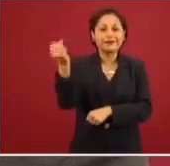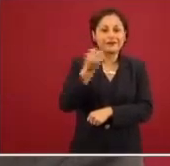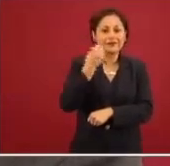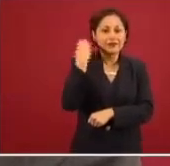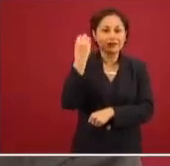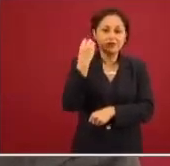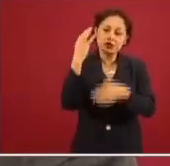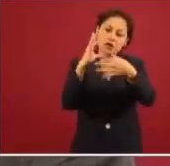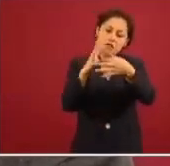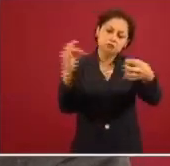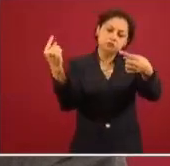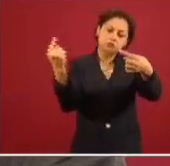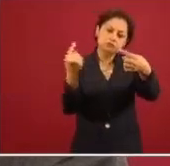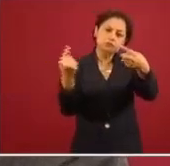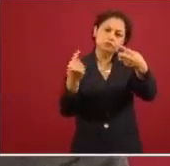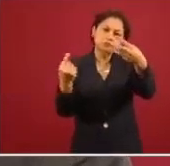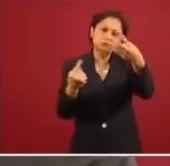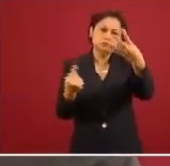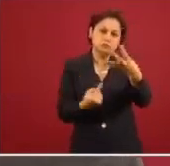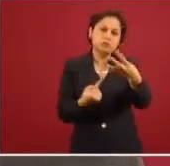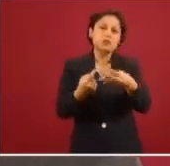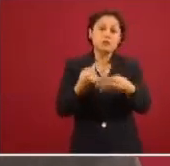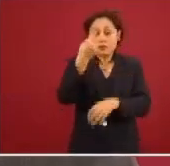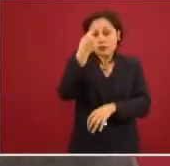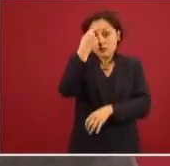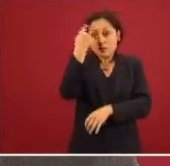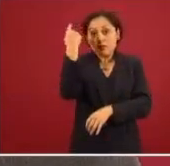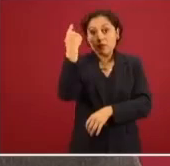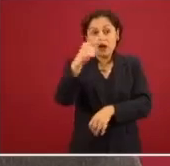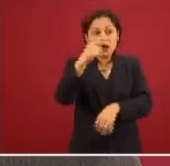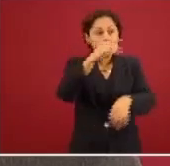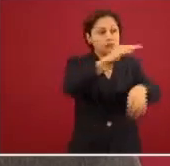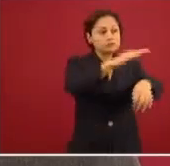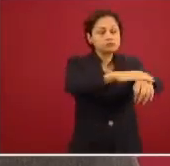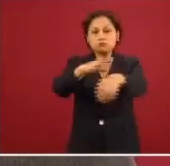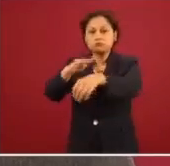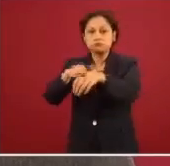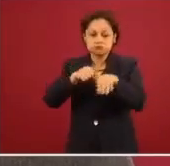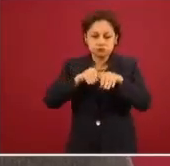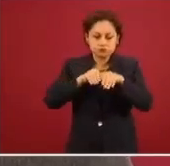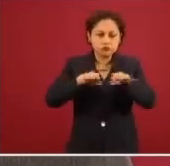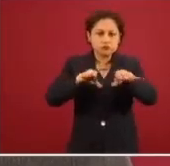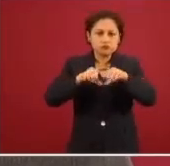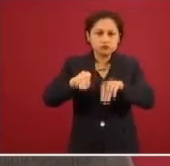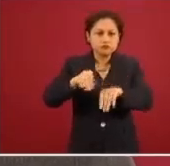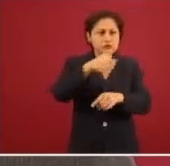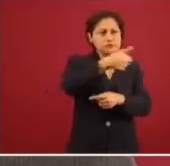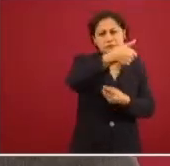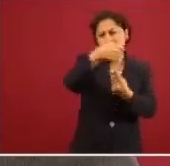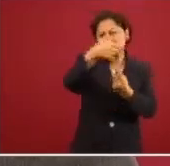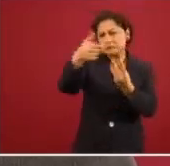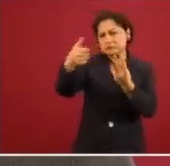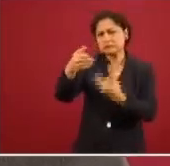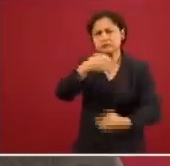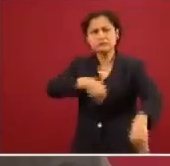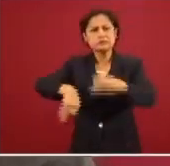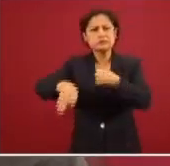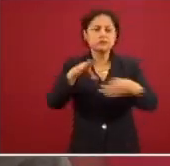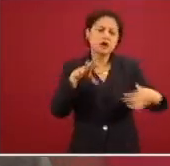propósito, el unir esfuerzos, el unir voluntades en estos